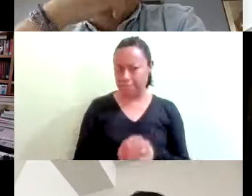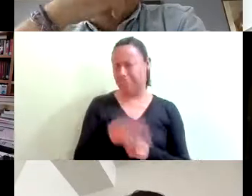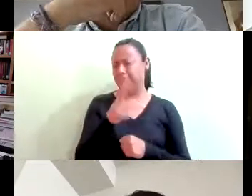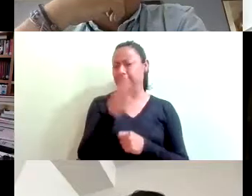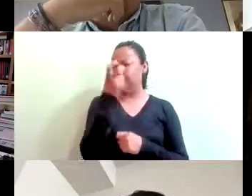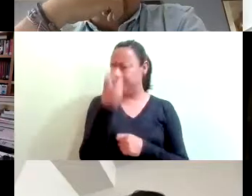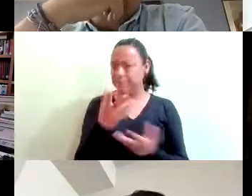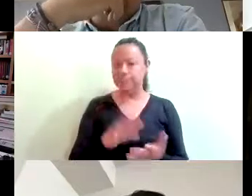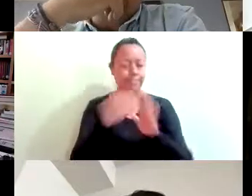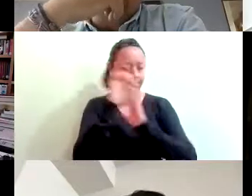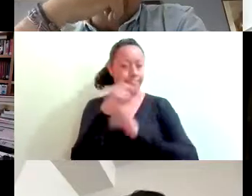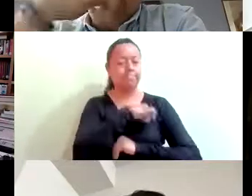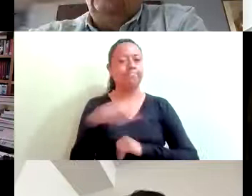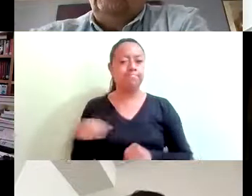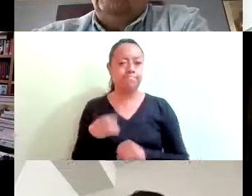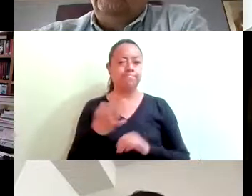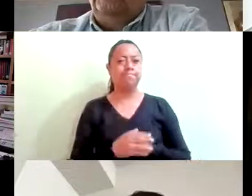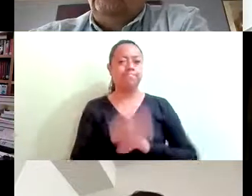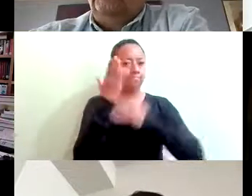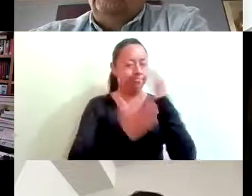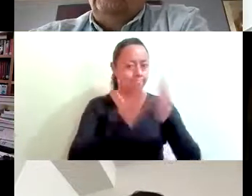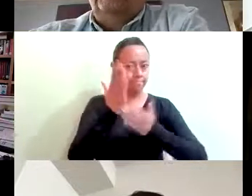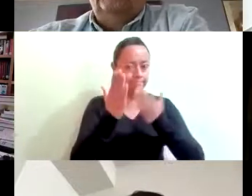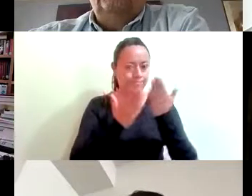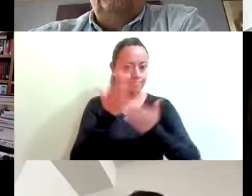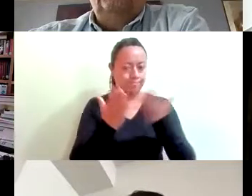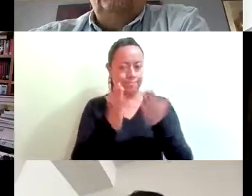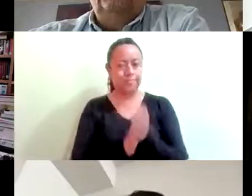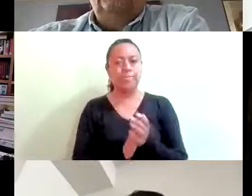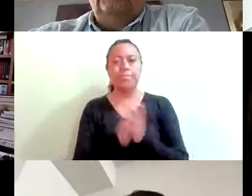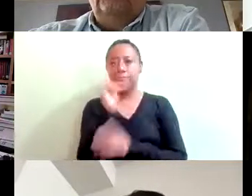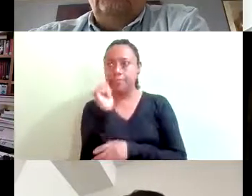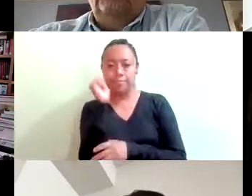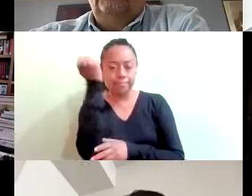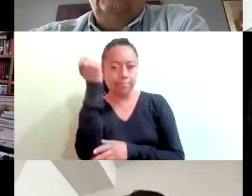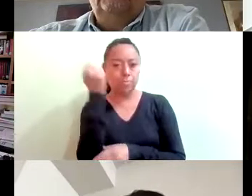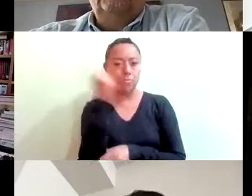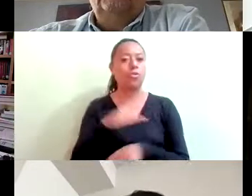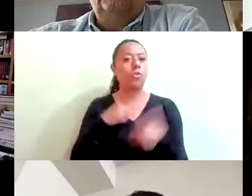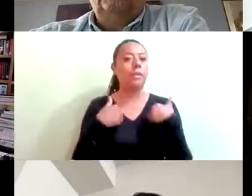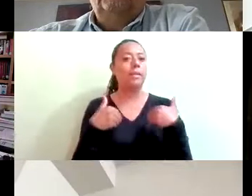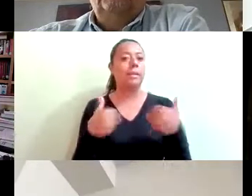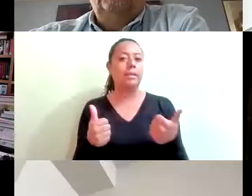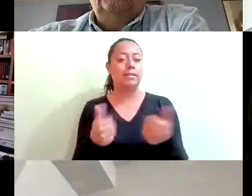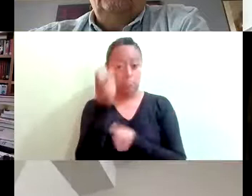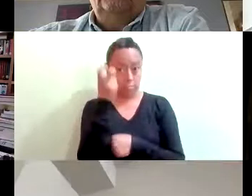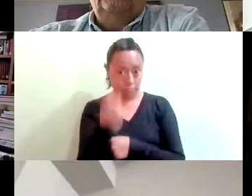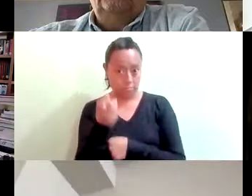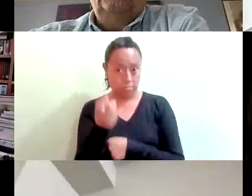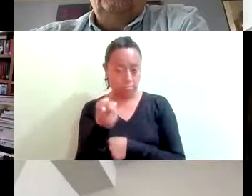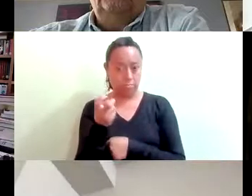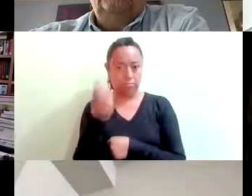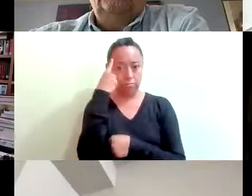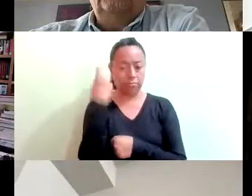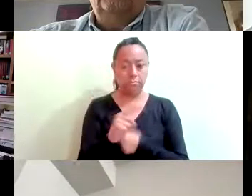hemos estudiado algo de la introducción al estudio de la criminología, se entiende que no es el camino para prevenir